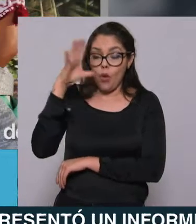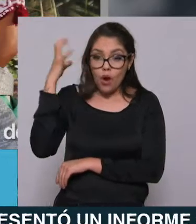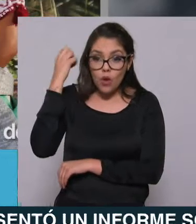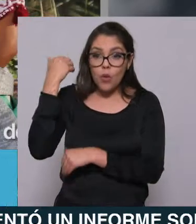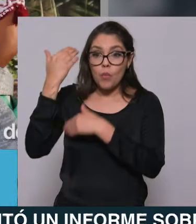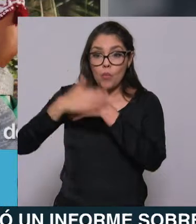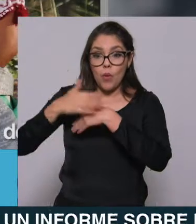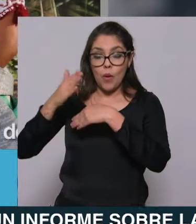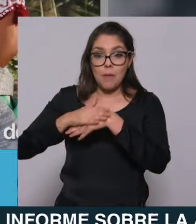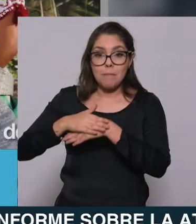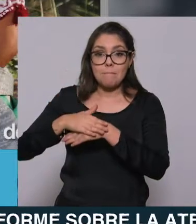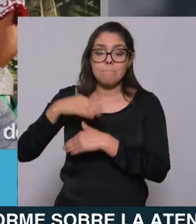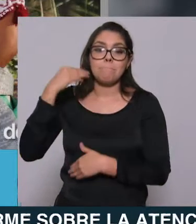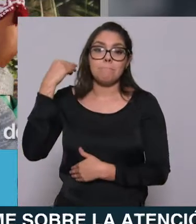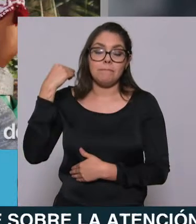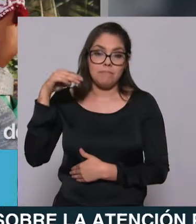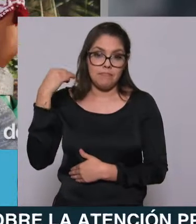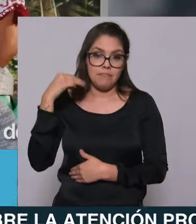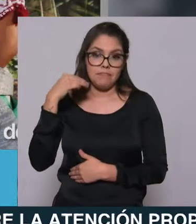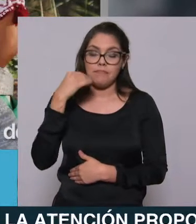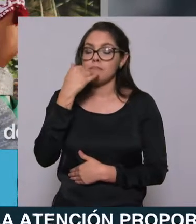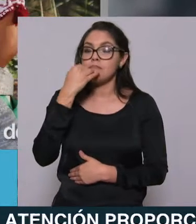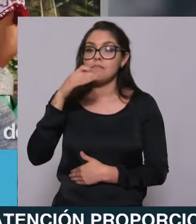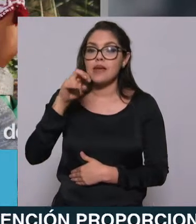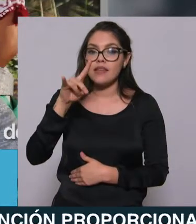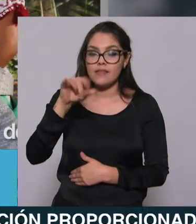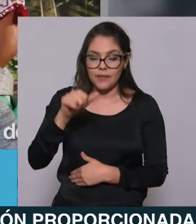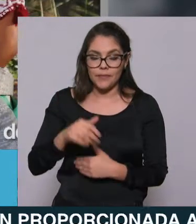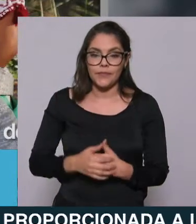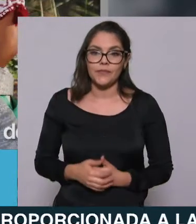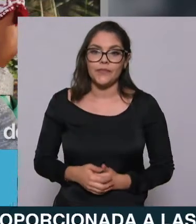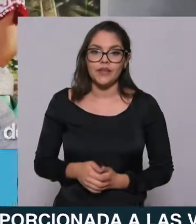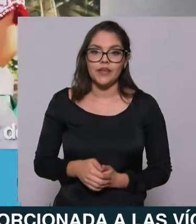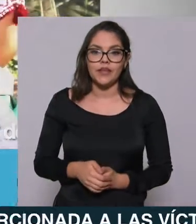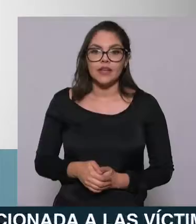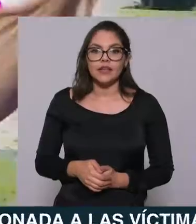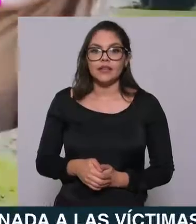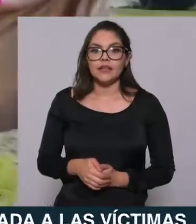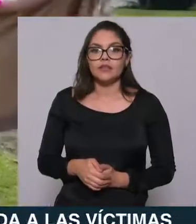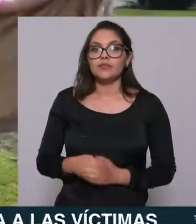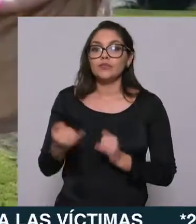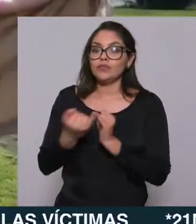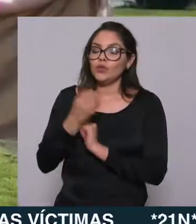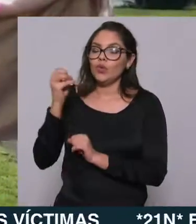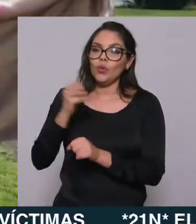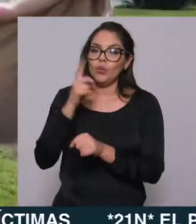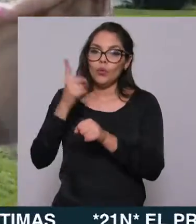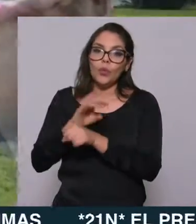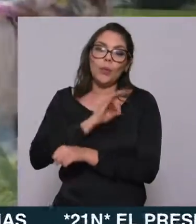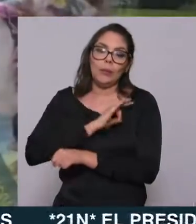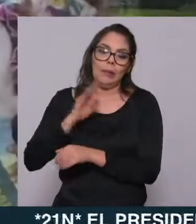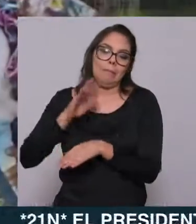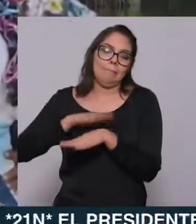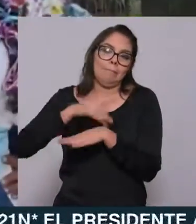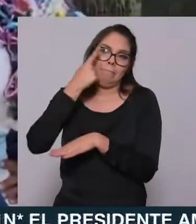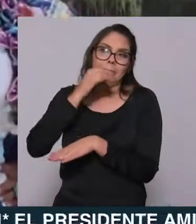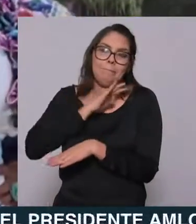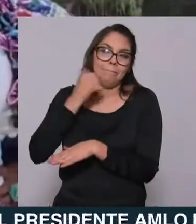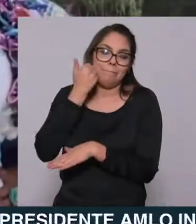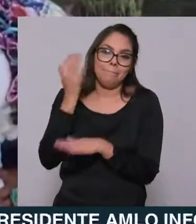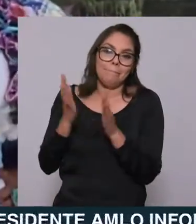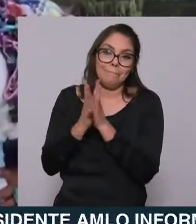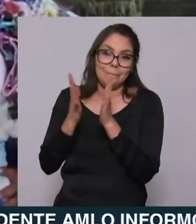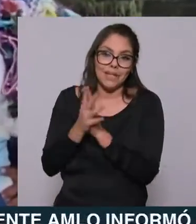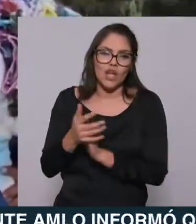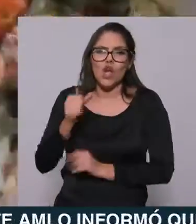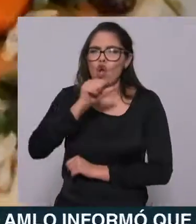ir a Mérida, al tianguis turístico. Vaya, pues sin duda alguna es una gran oportunidad para todas las jovencitas que quieran participar. Ahora, Celit, los